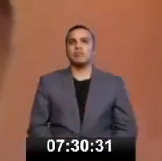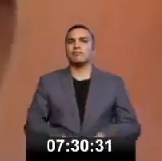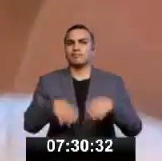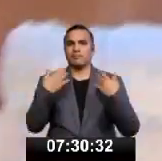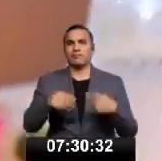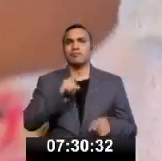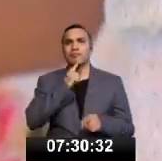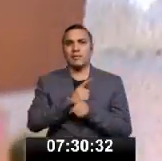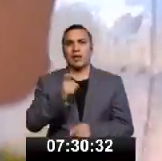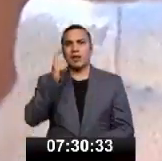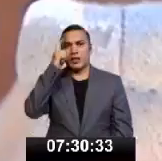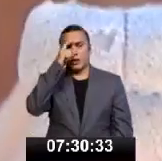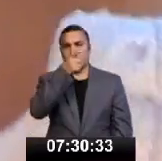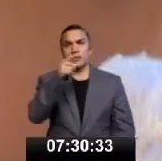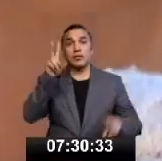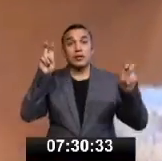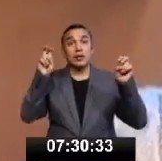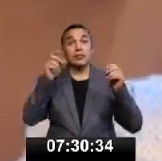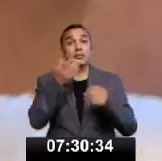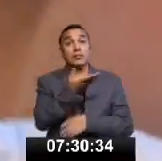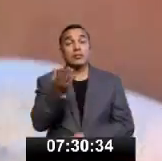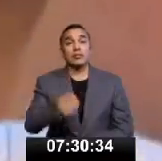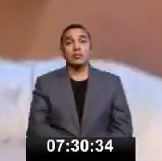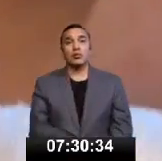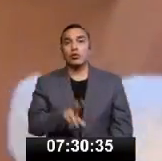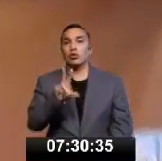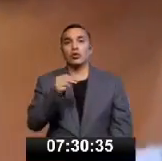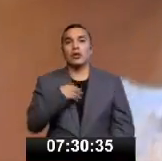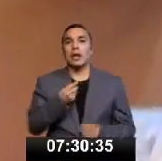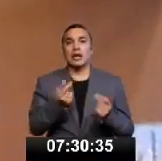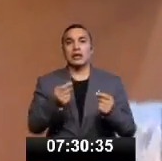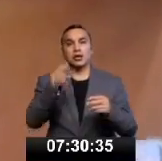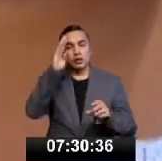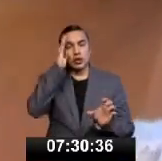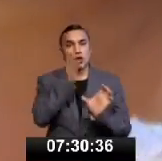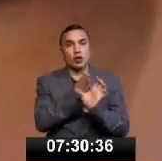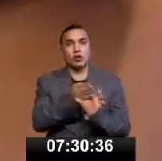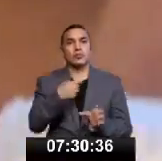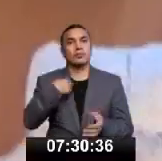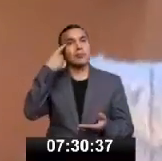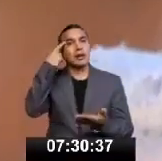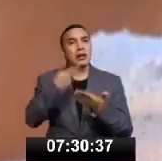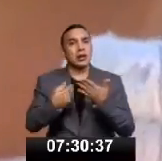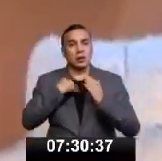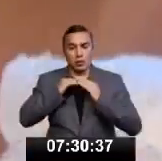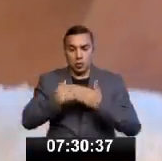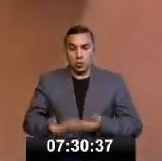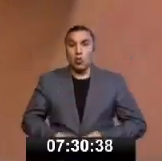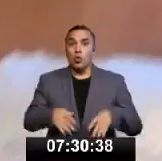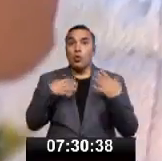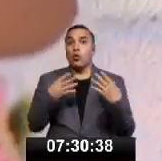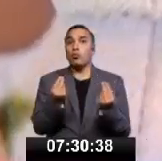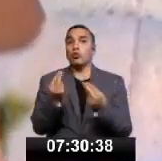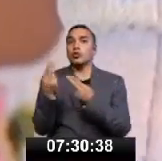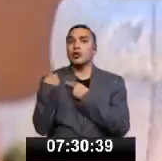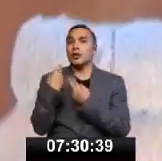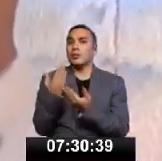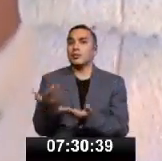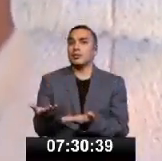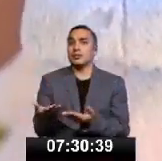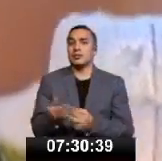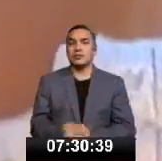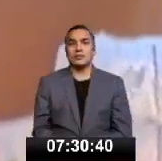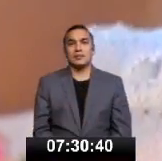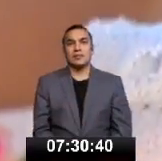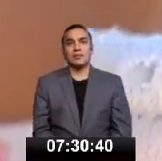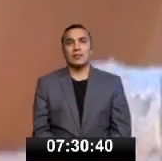complicado por el tema de que uno no está preparado psicológicamente para afrontar una responsabilidad tan grande como es tener una